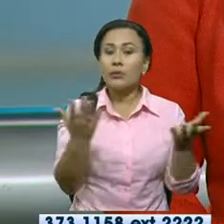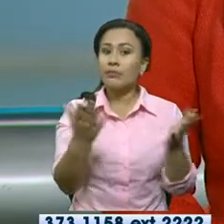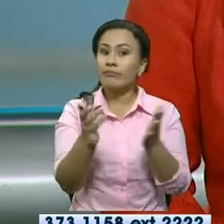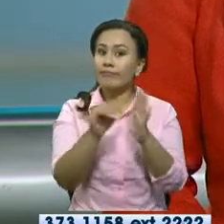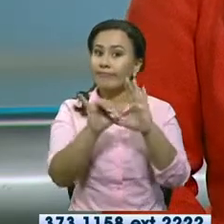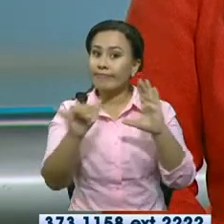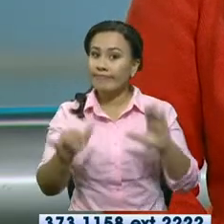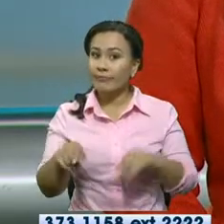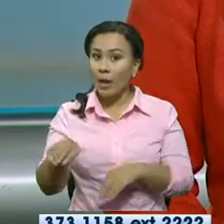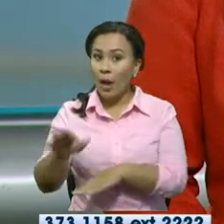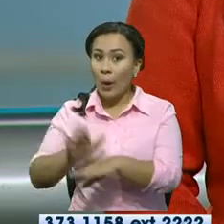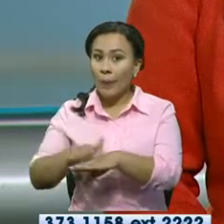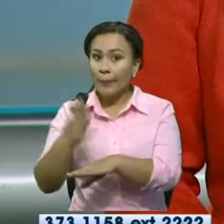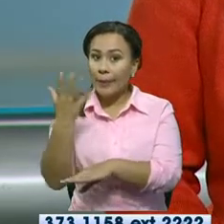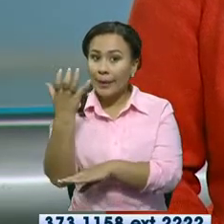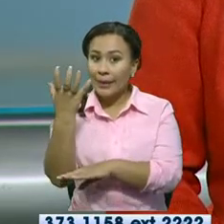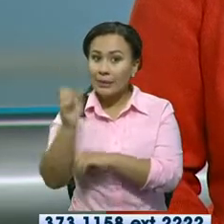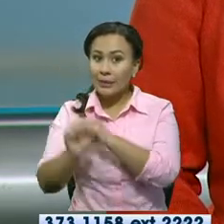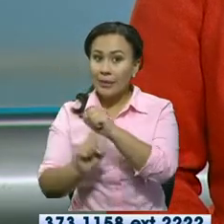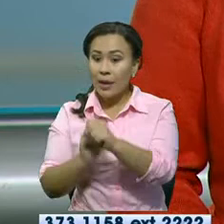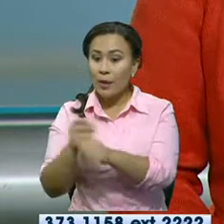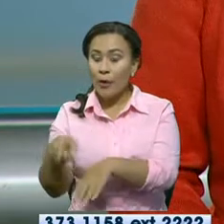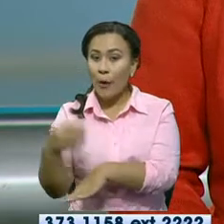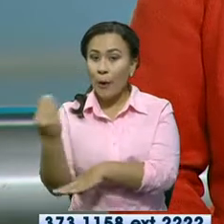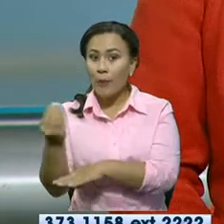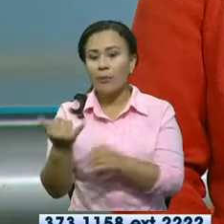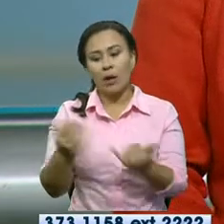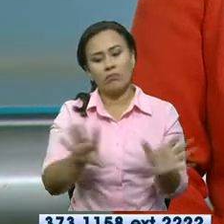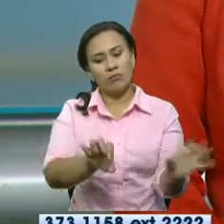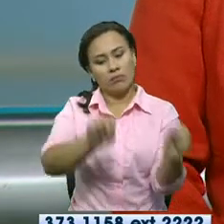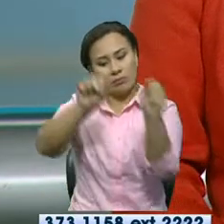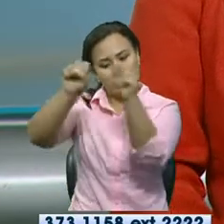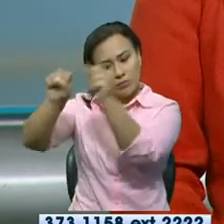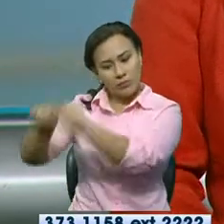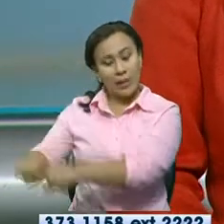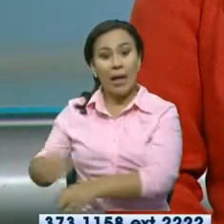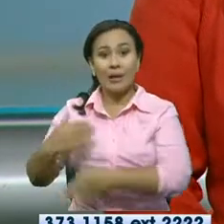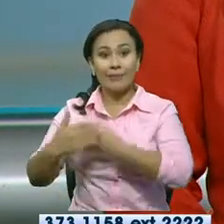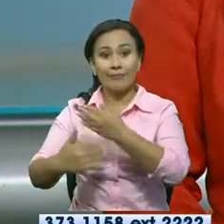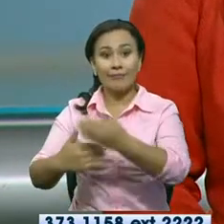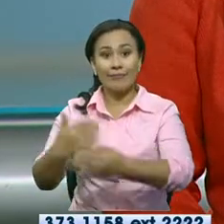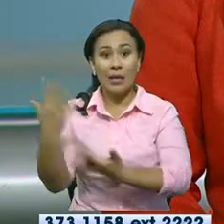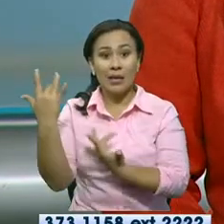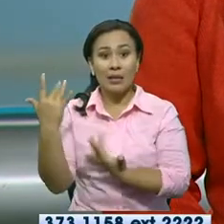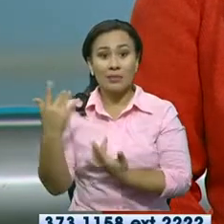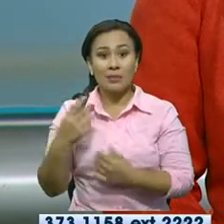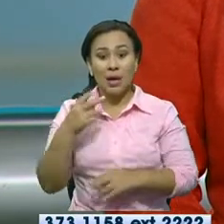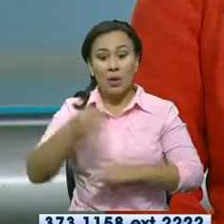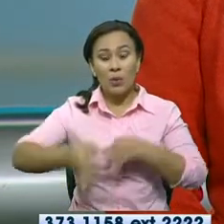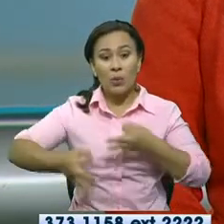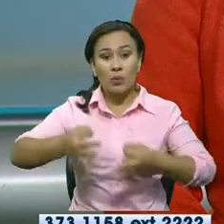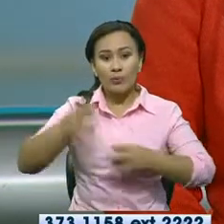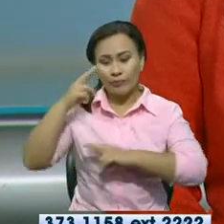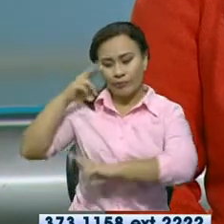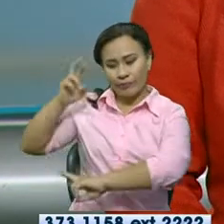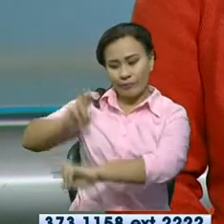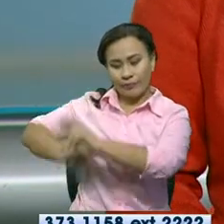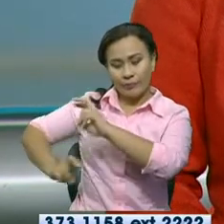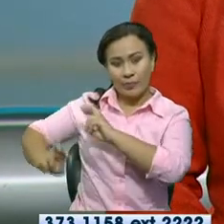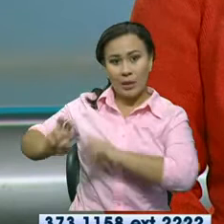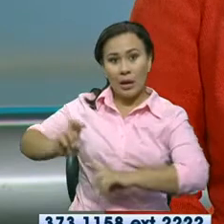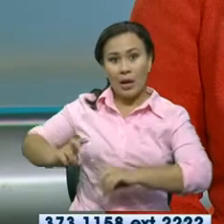El adolescente de 15 años fue aislado y en los próximos días se espera se realice la audiencia de evaluación